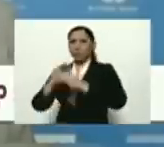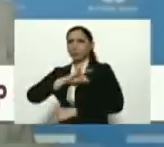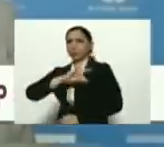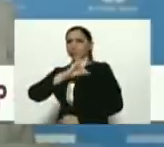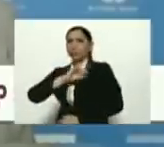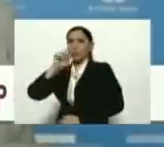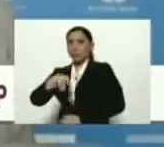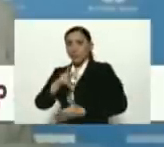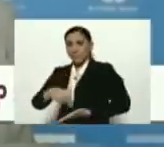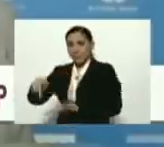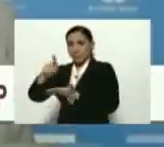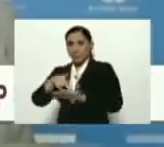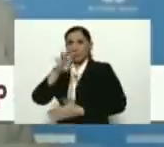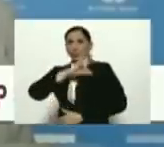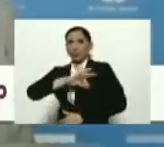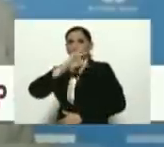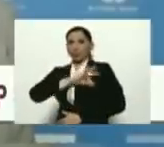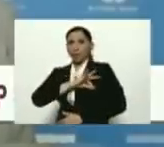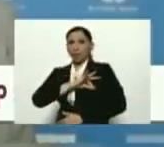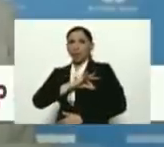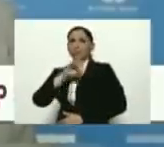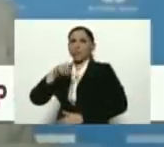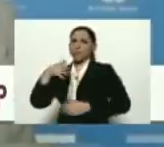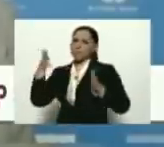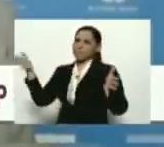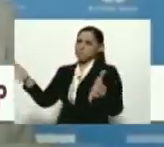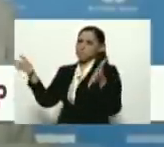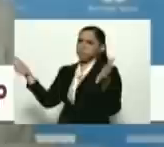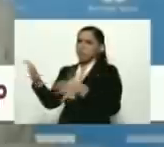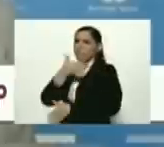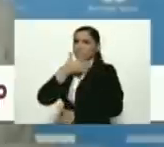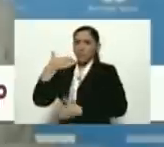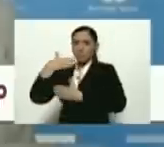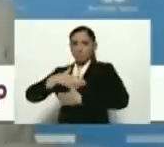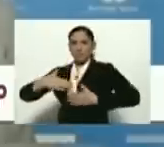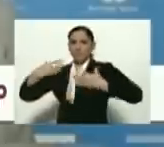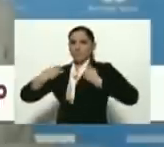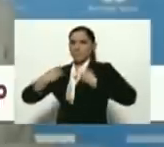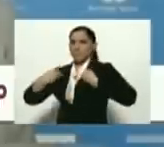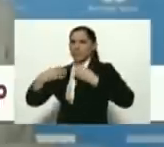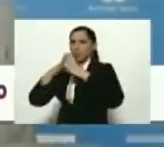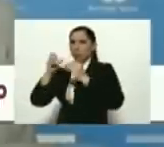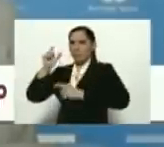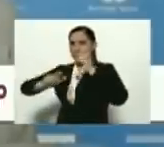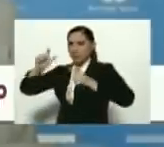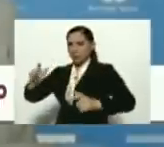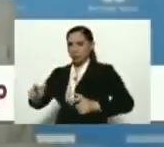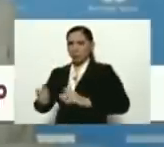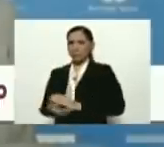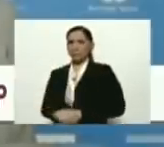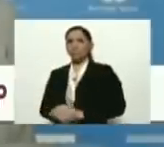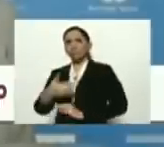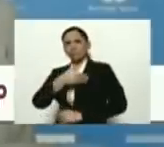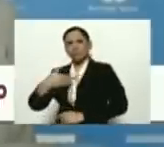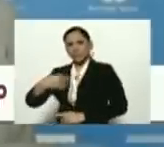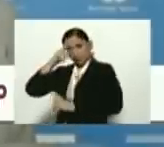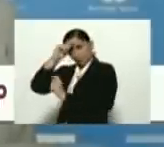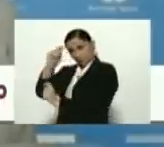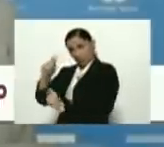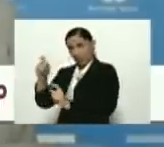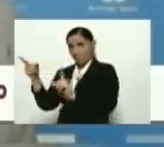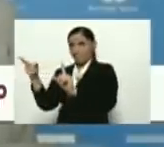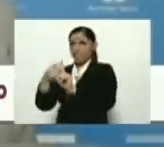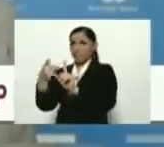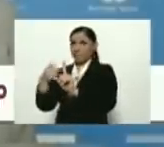la participación social y el fomento de una mejor calidad de vida para todos los ciudadanos. Quisiera reconocer en primer